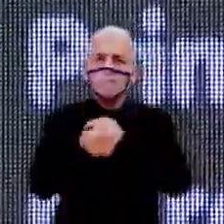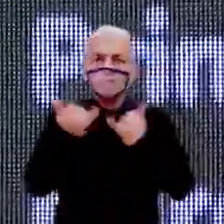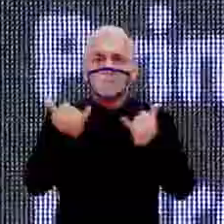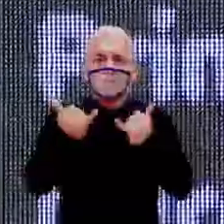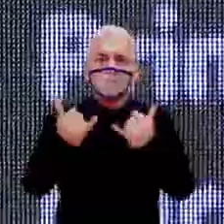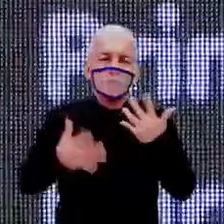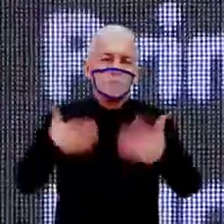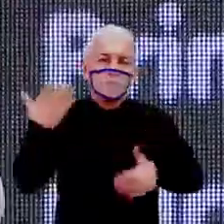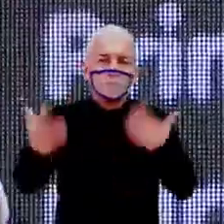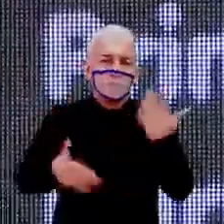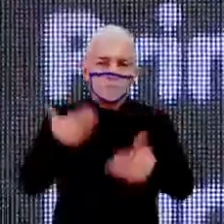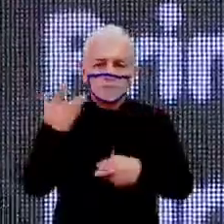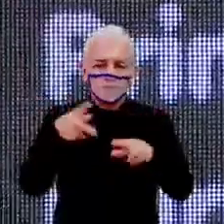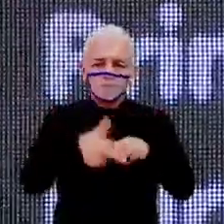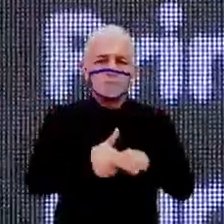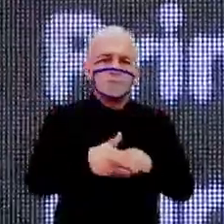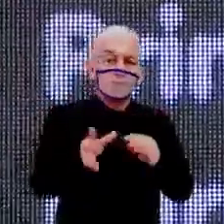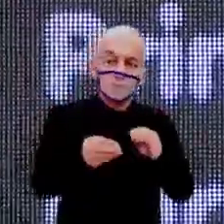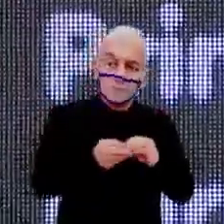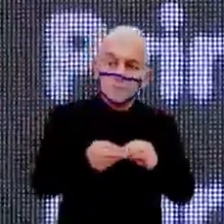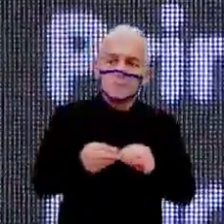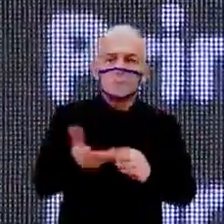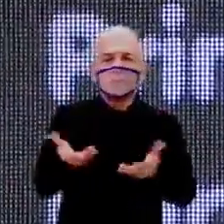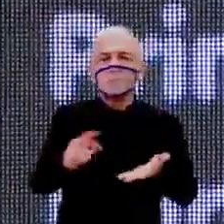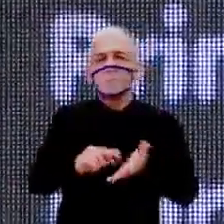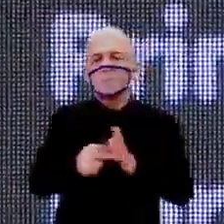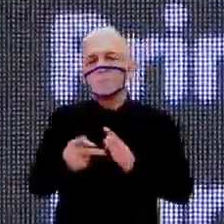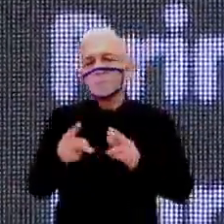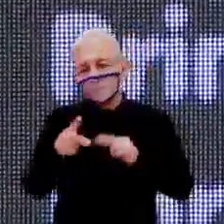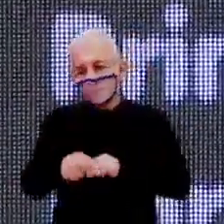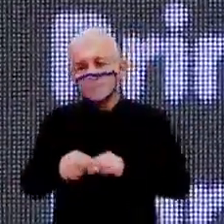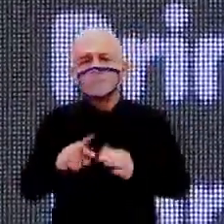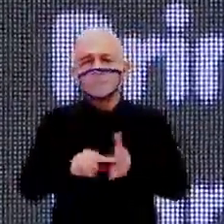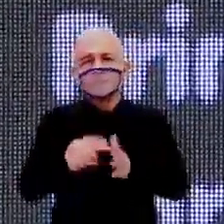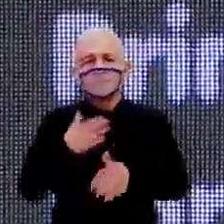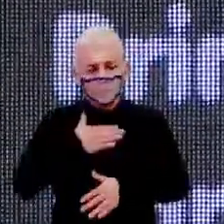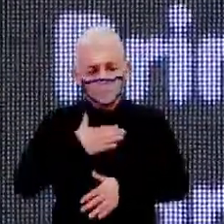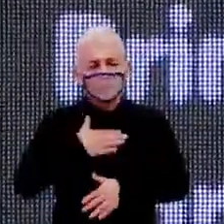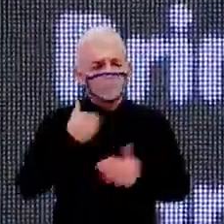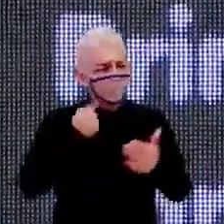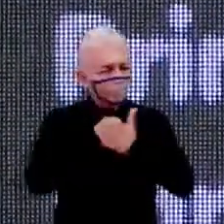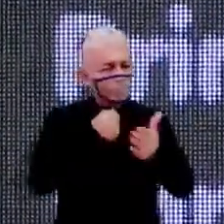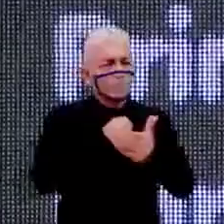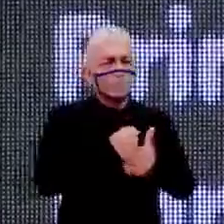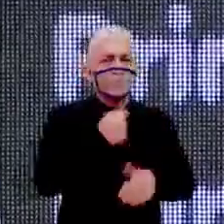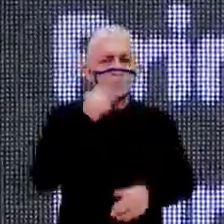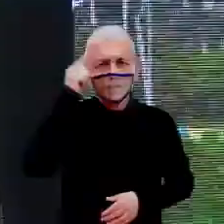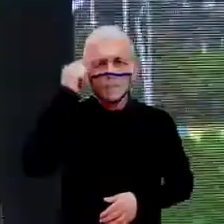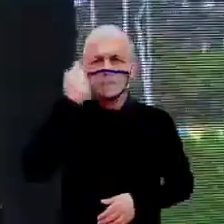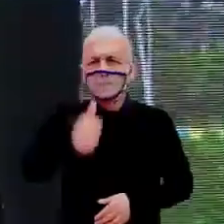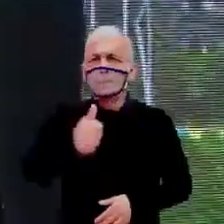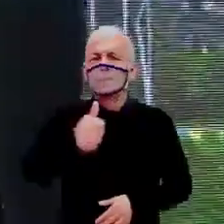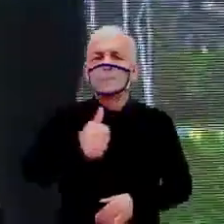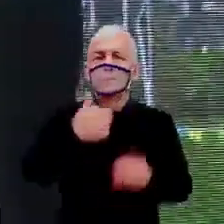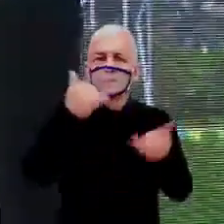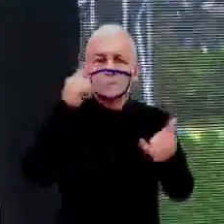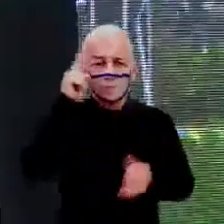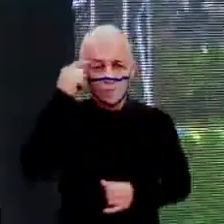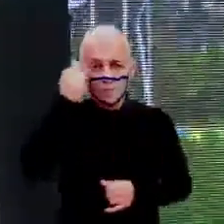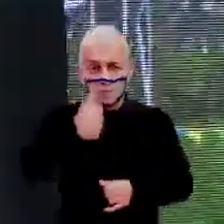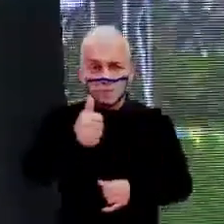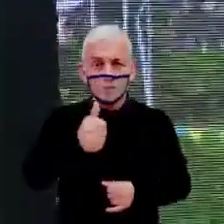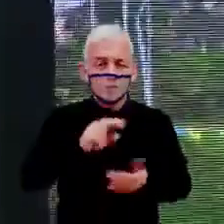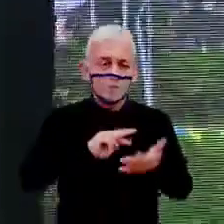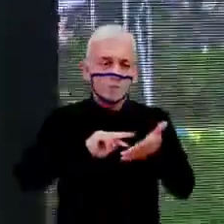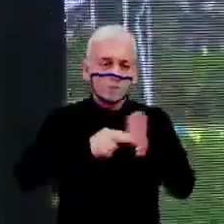alegra que inauguremos algo y nos pidan otra, porque eso significa que creen en la gestión de un buen gobierno. Y que cuando hay un buen gobierno,